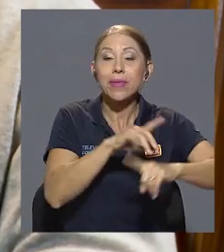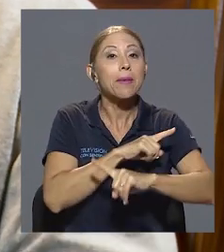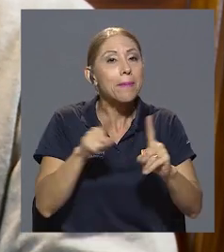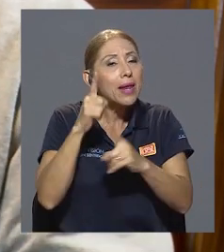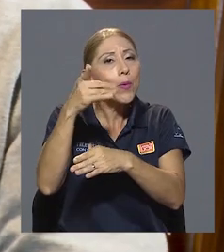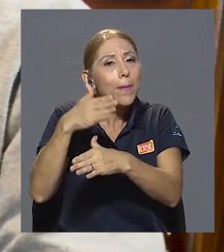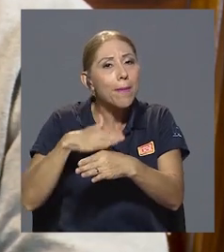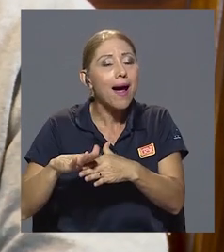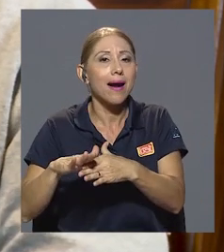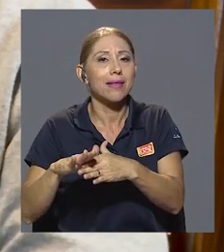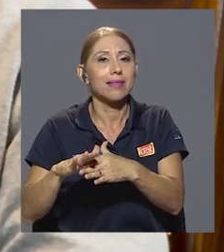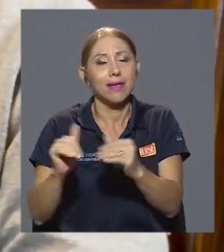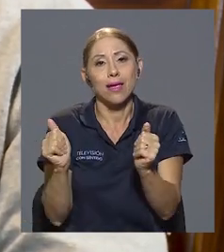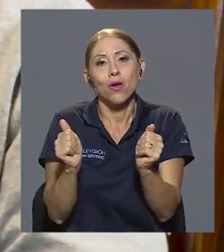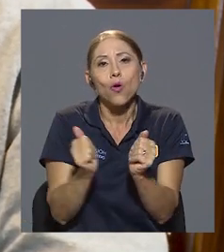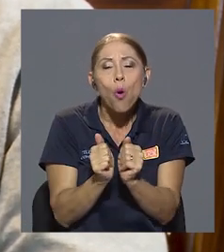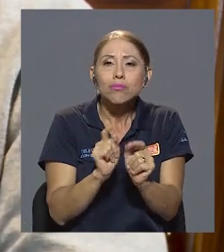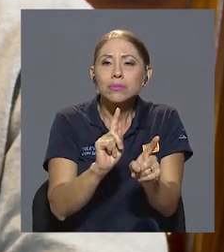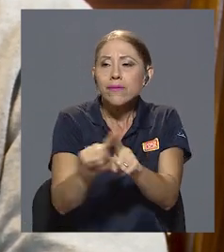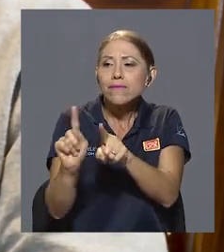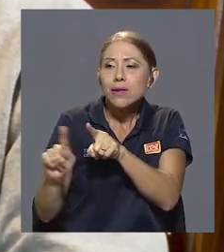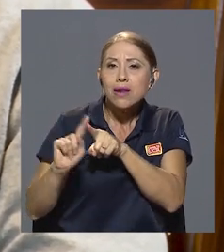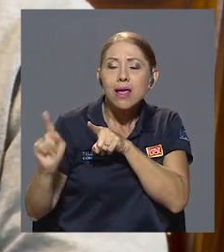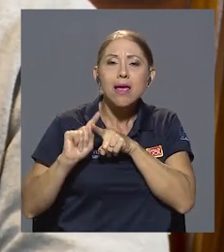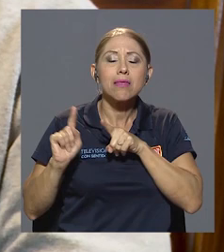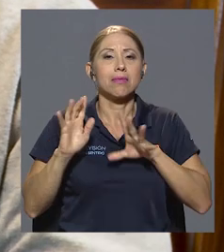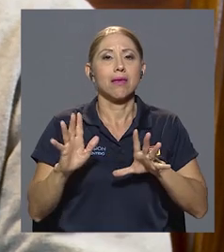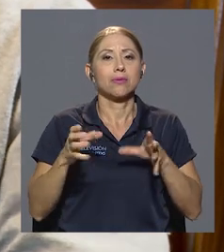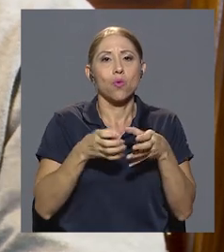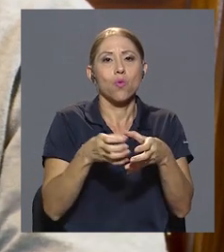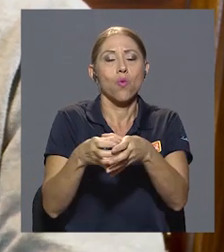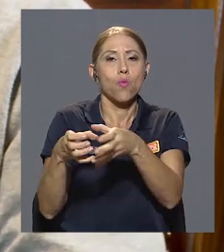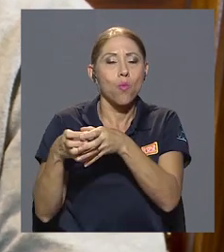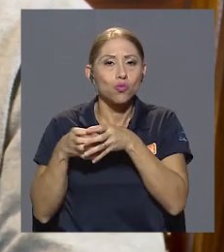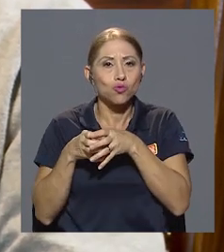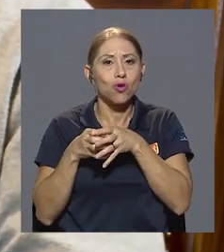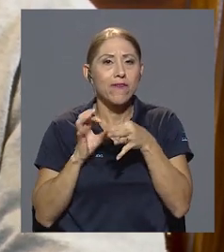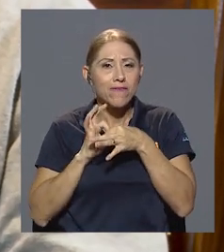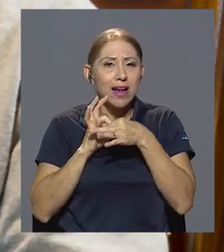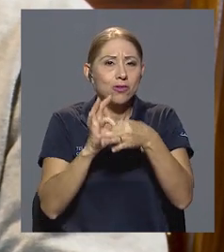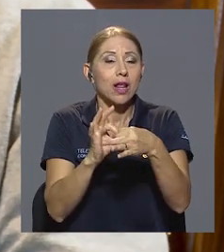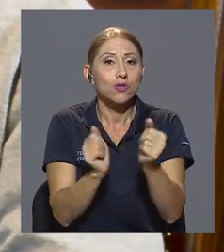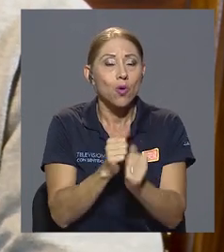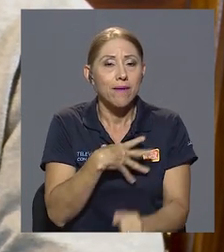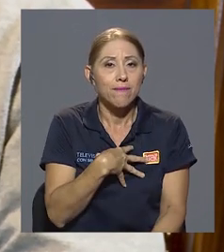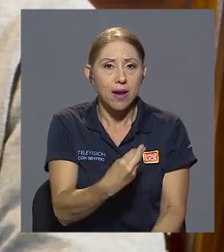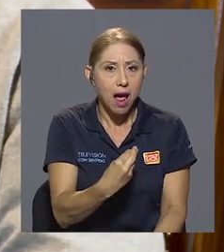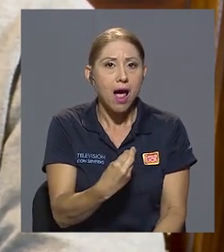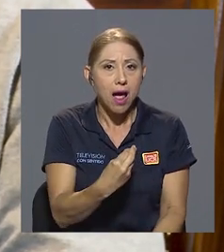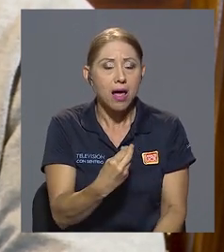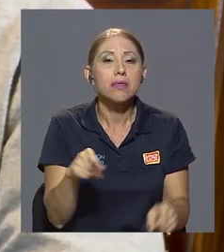pero en parte al menos por referencias étnicas muy a menudo relacionadas con la blanquito también es una idea